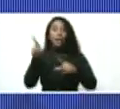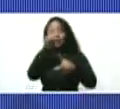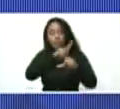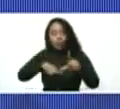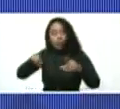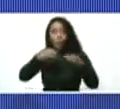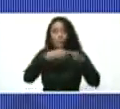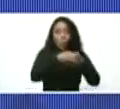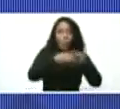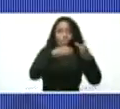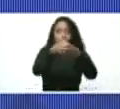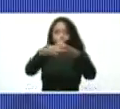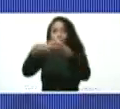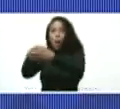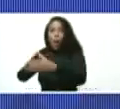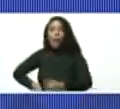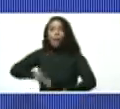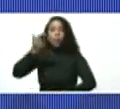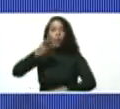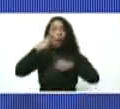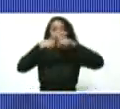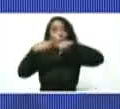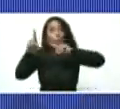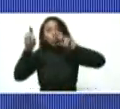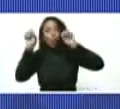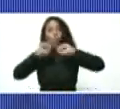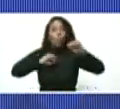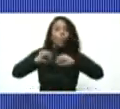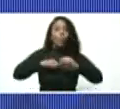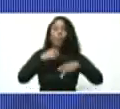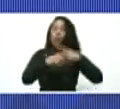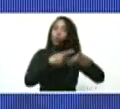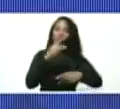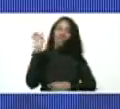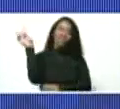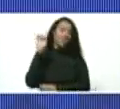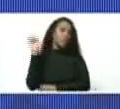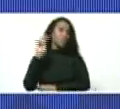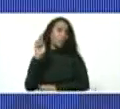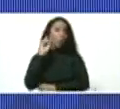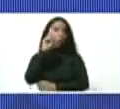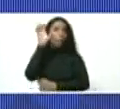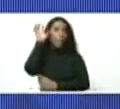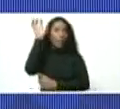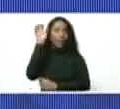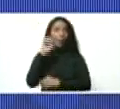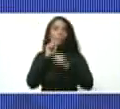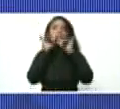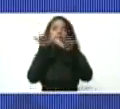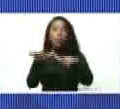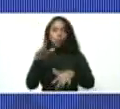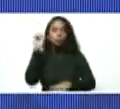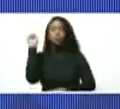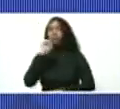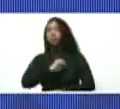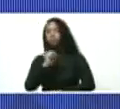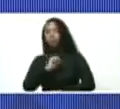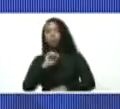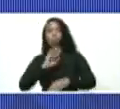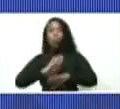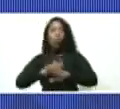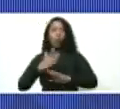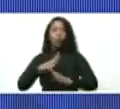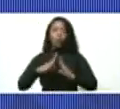circuitos virtuosos en los otros motores productivos. Venezuela es un país bendito, ciertamente, por todas las